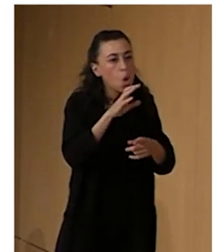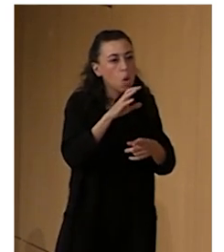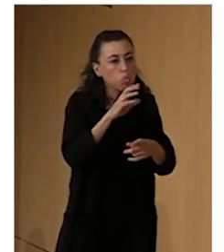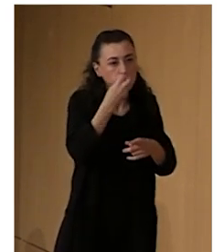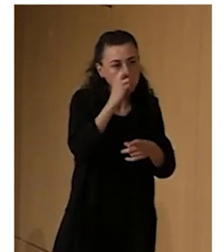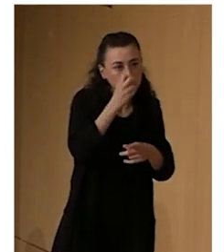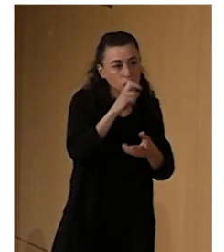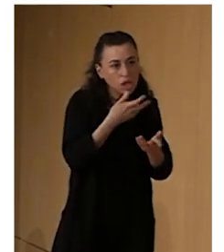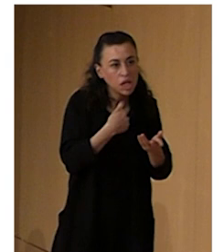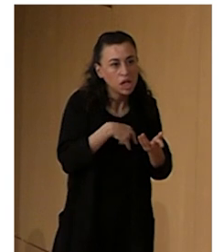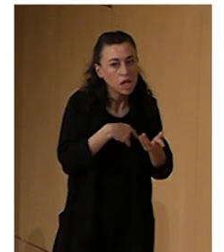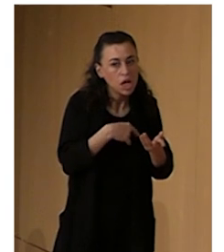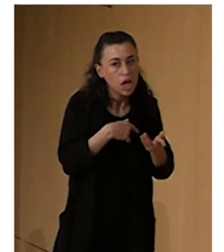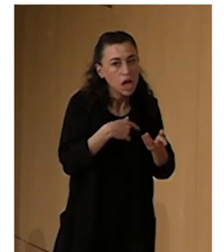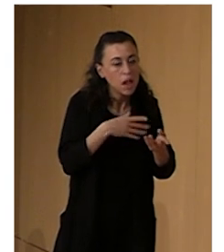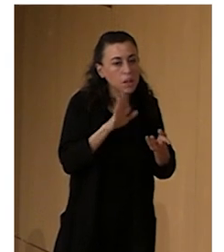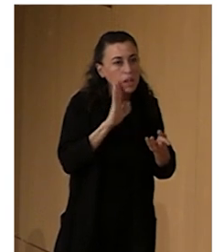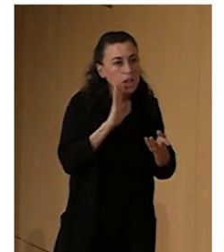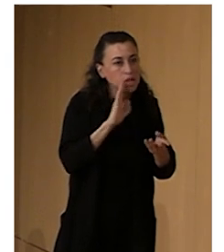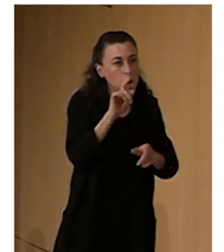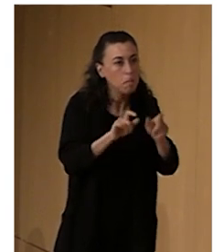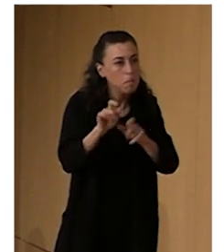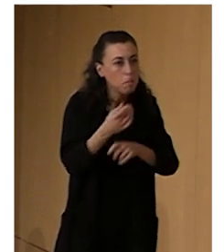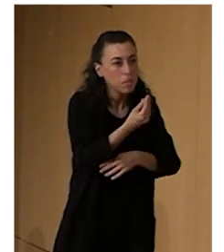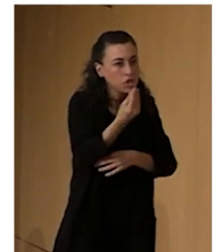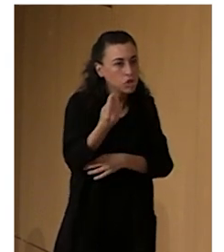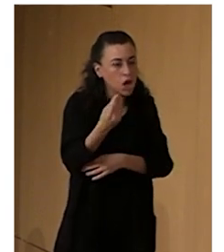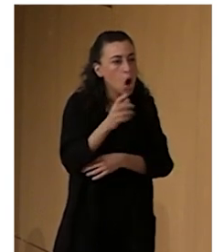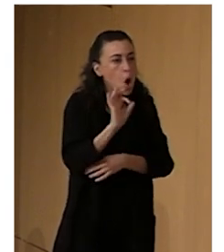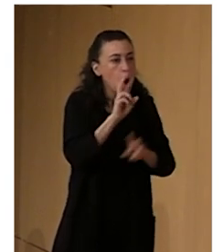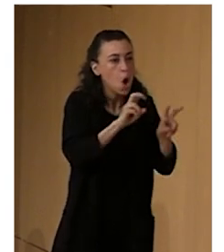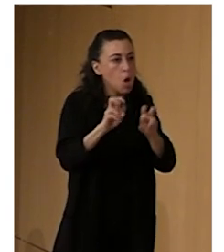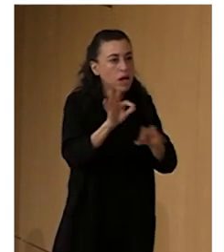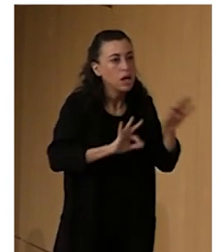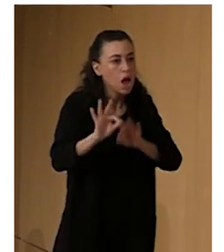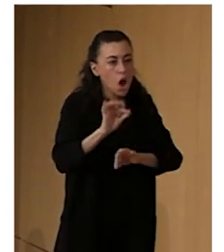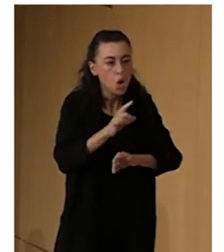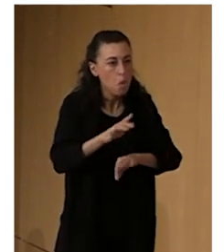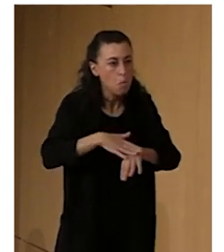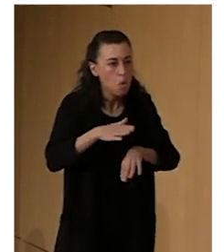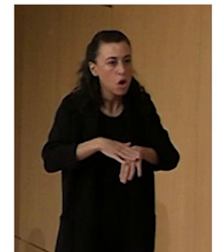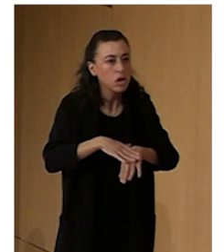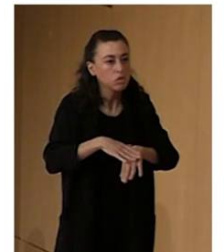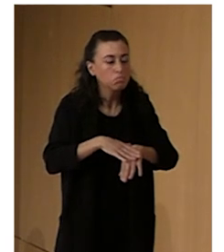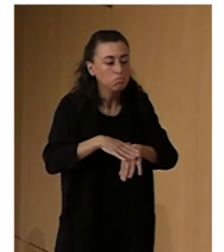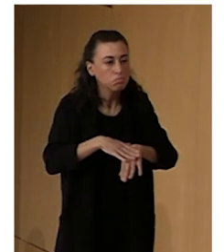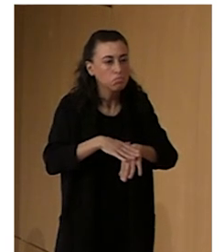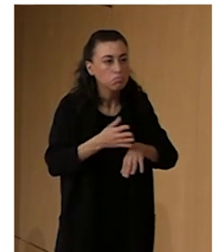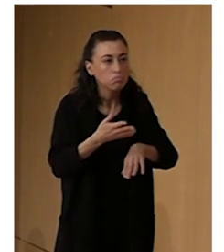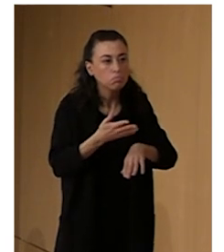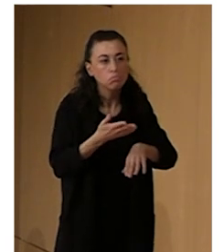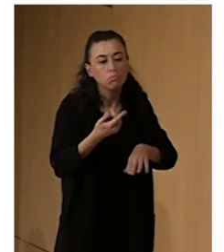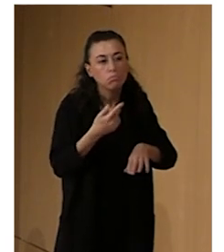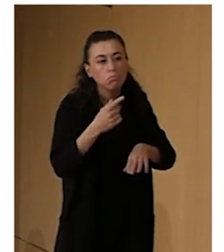seleccionado algunos de estos eh personajes estas de estas obras no que que tenemos en el Museo